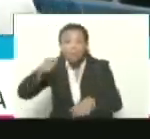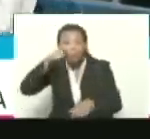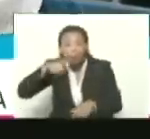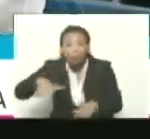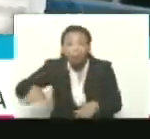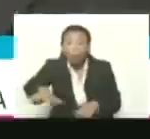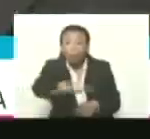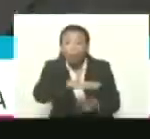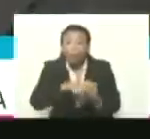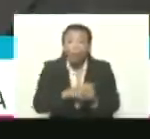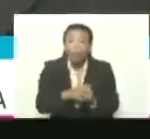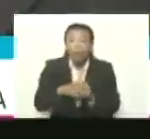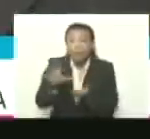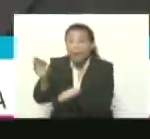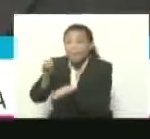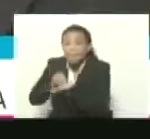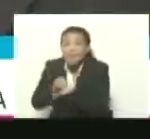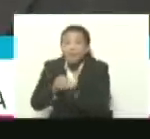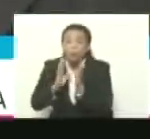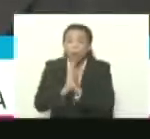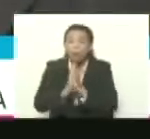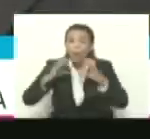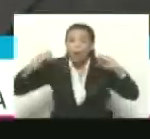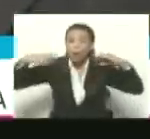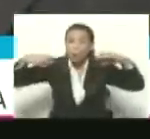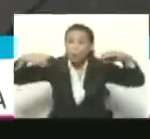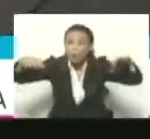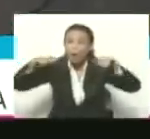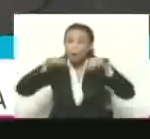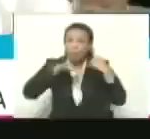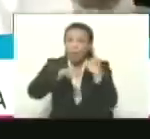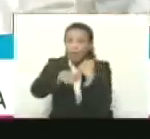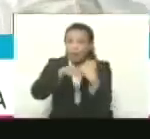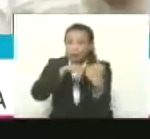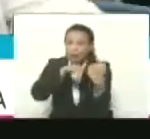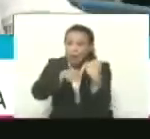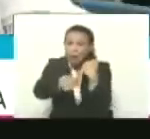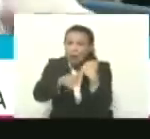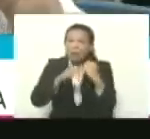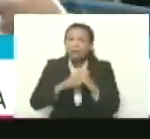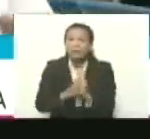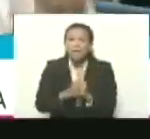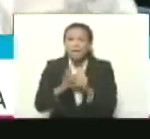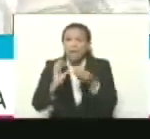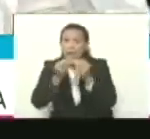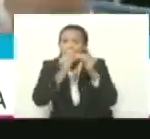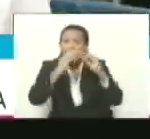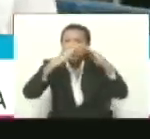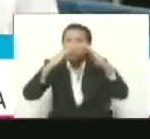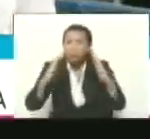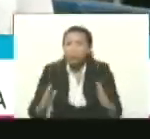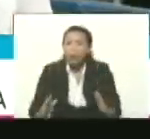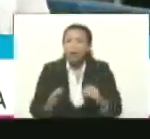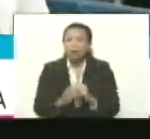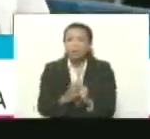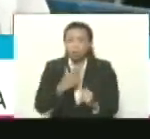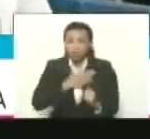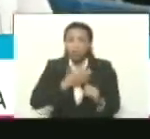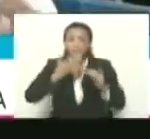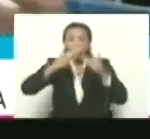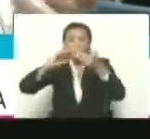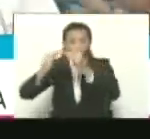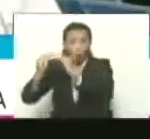gente que pidió el alumbrado, como está la gente que pidió que está arreglando sus calles. Yo soy comunero